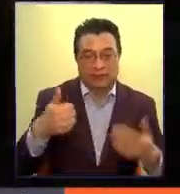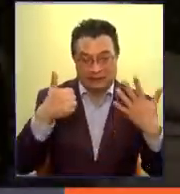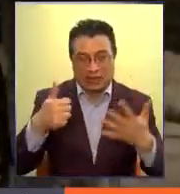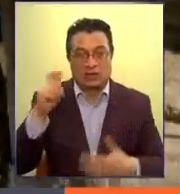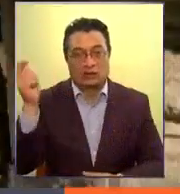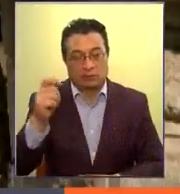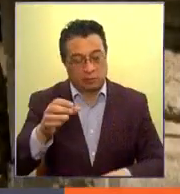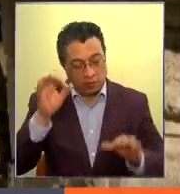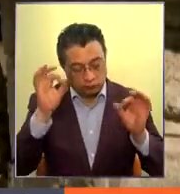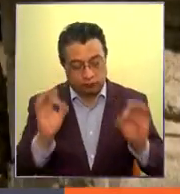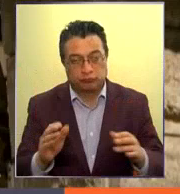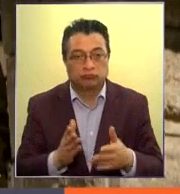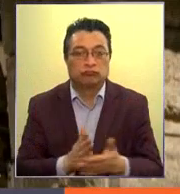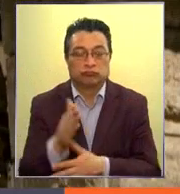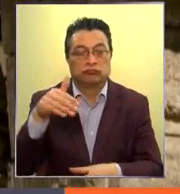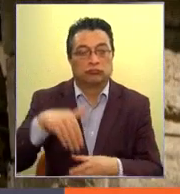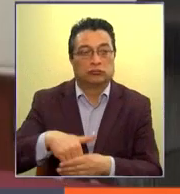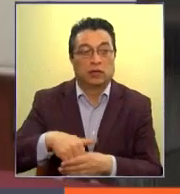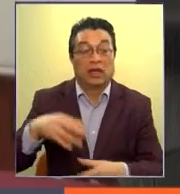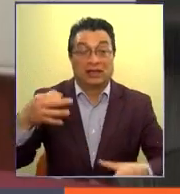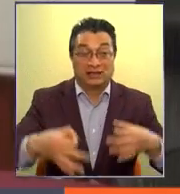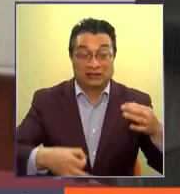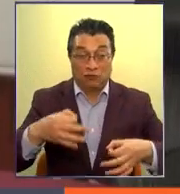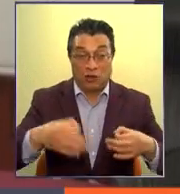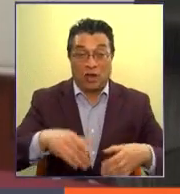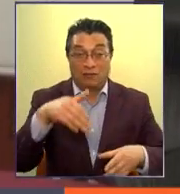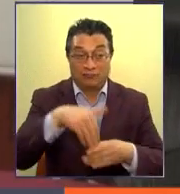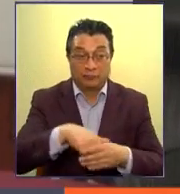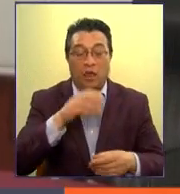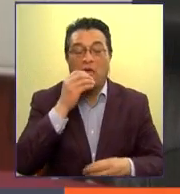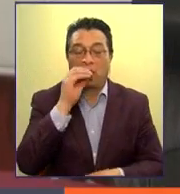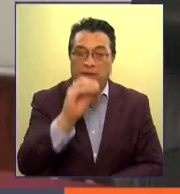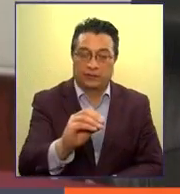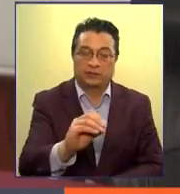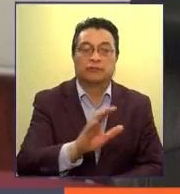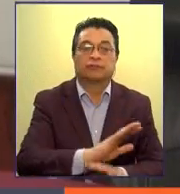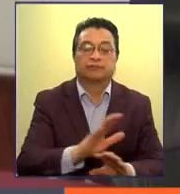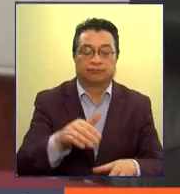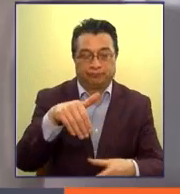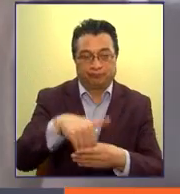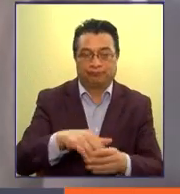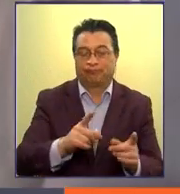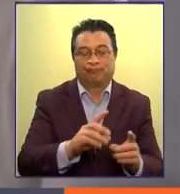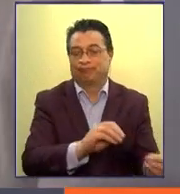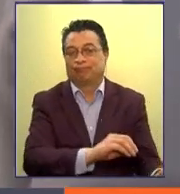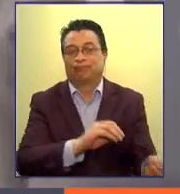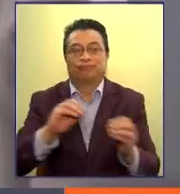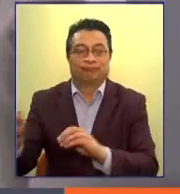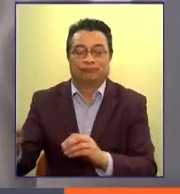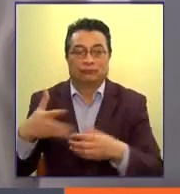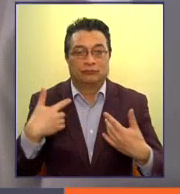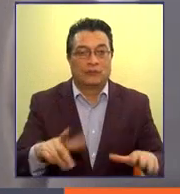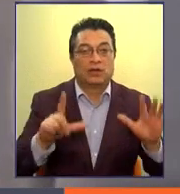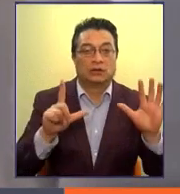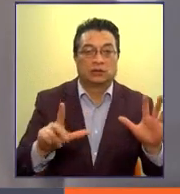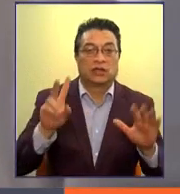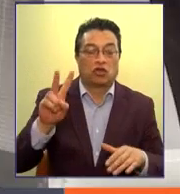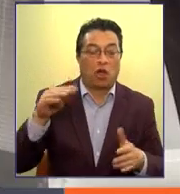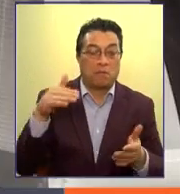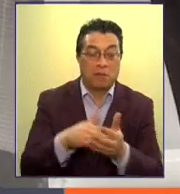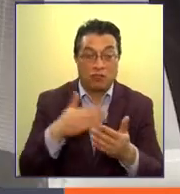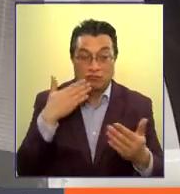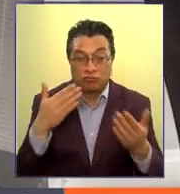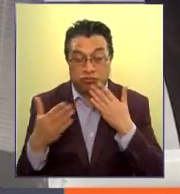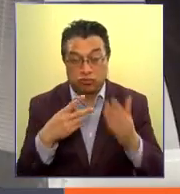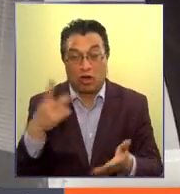septiembre. La semana pasada, el Tribunal Electoral anunció el aplazamiento de los comicios por la pandemia, que ya suma 72.000 contagios y más